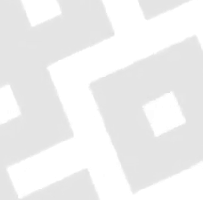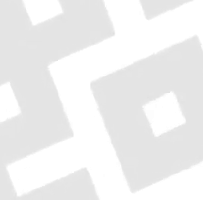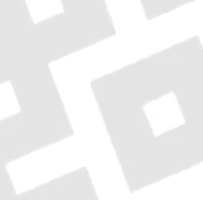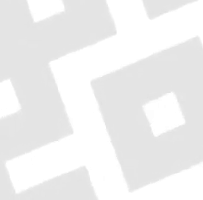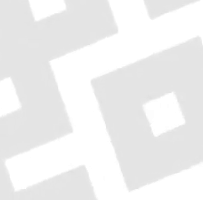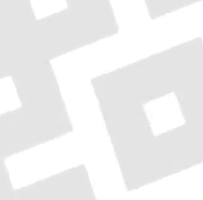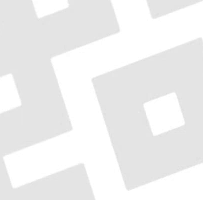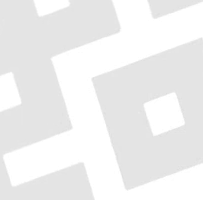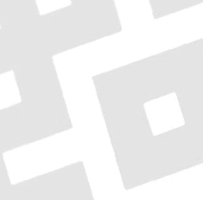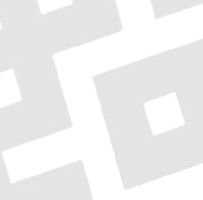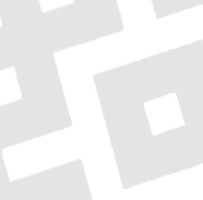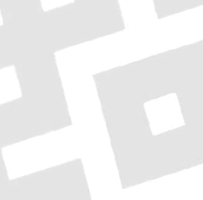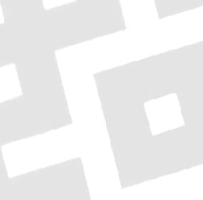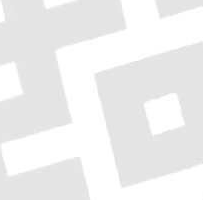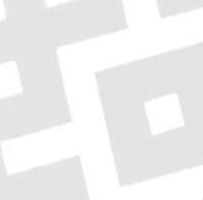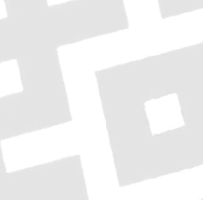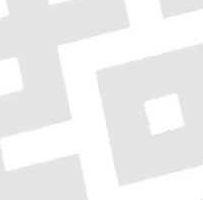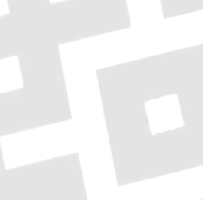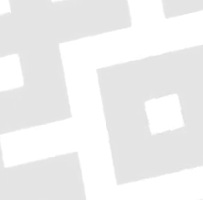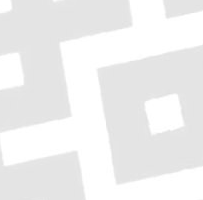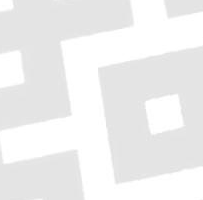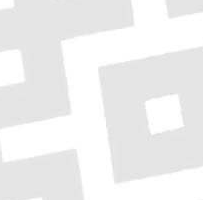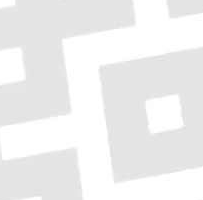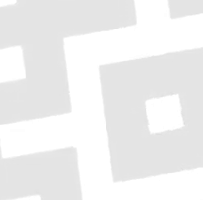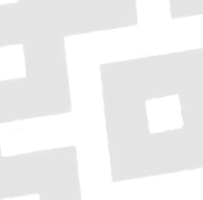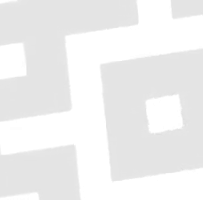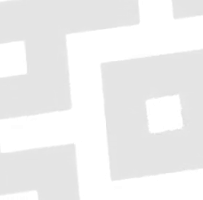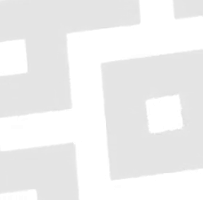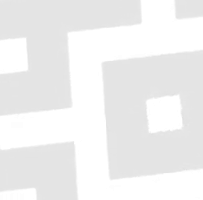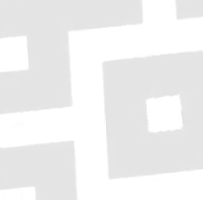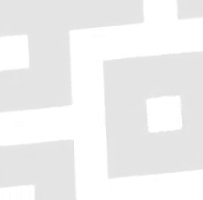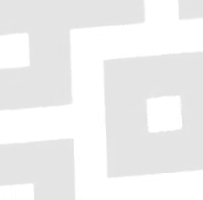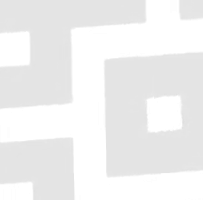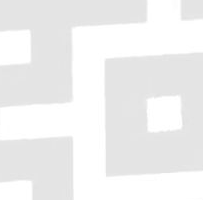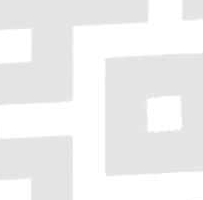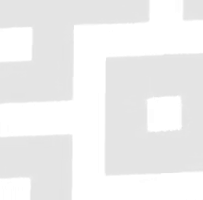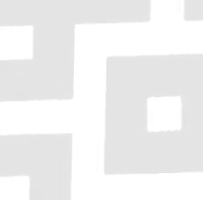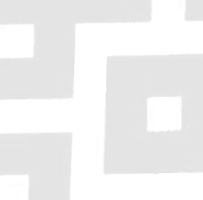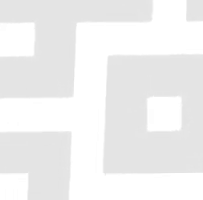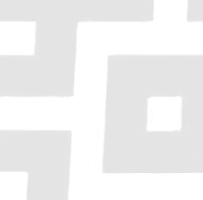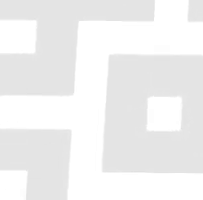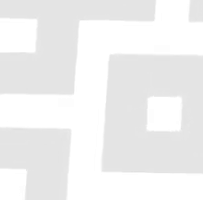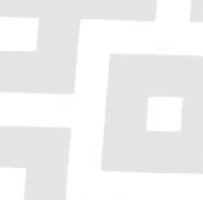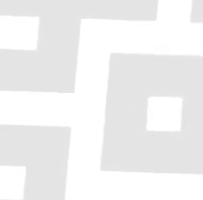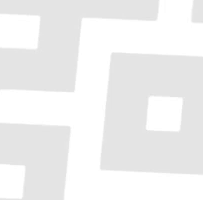estrategia estatal contra el coronavirus actualización en veracruz